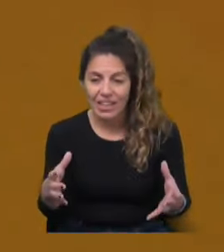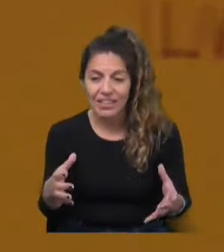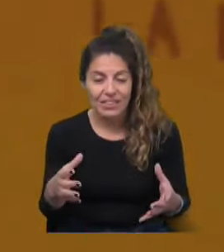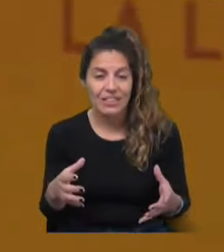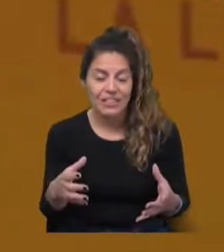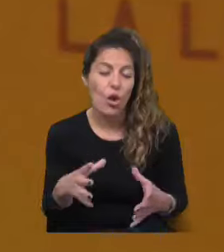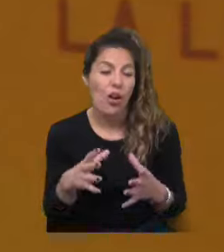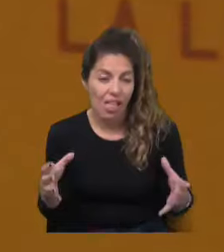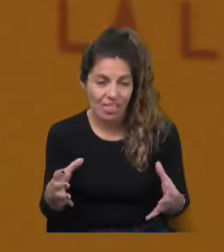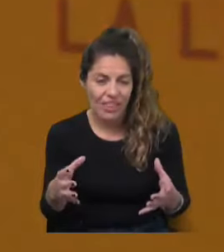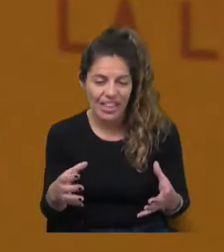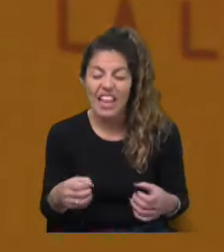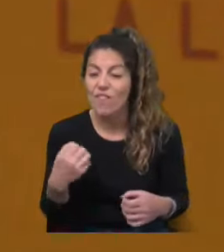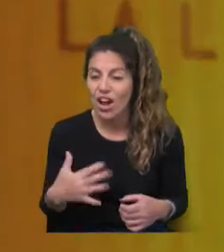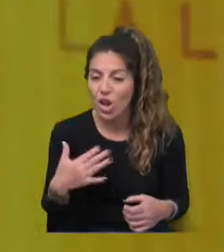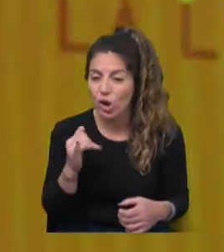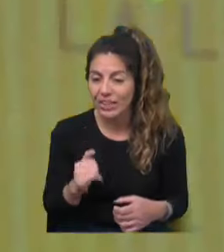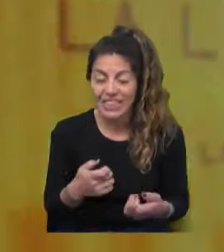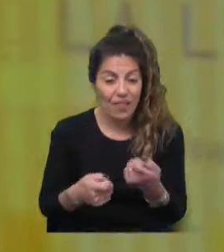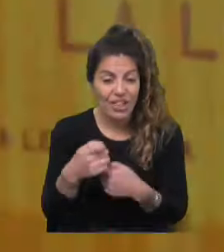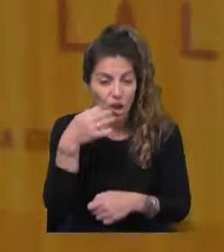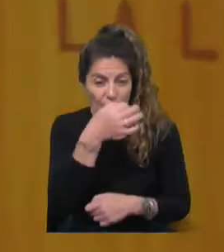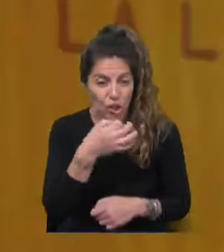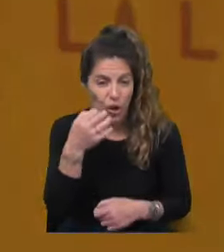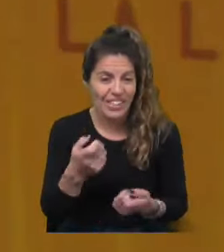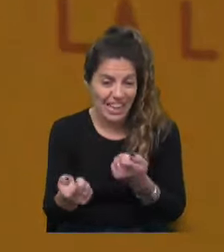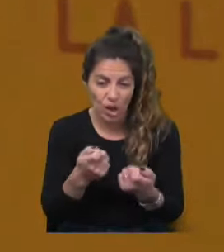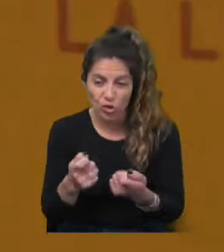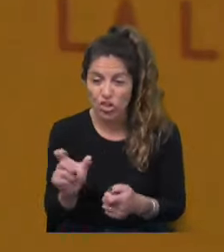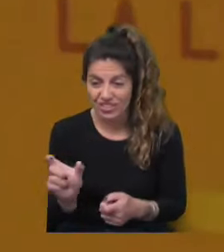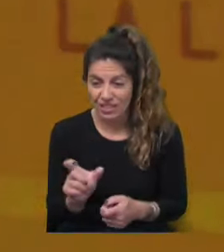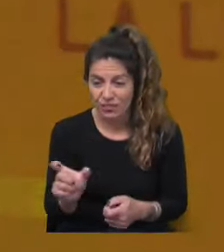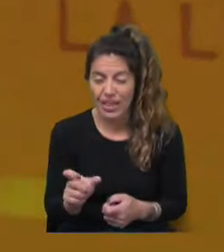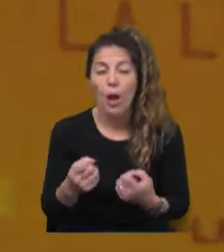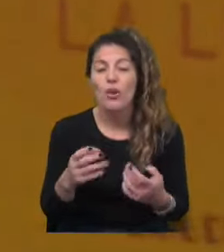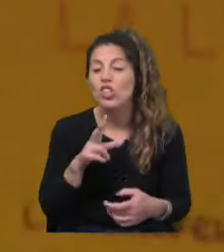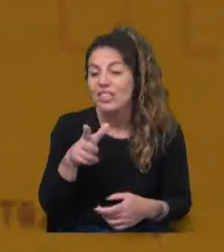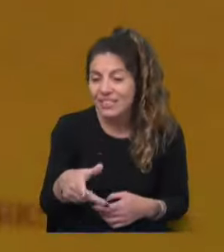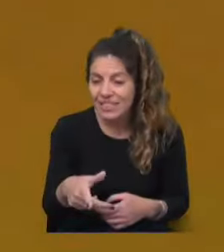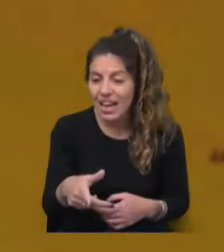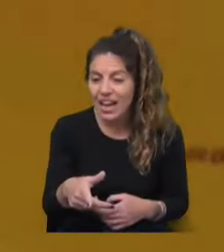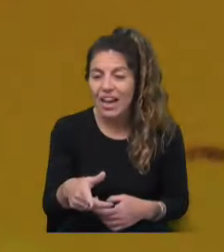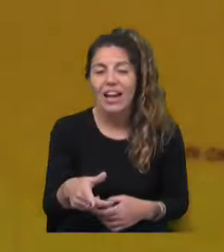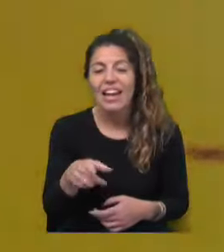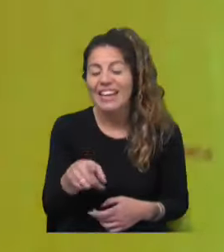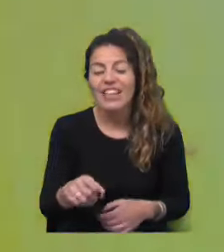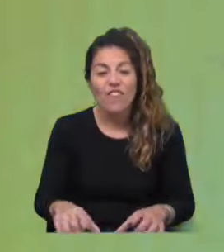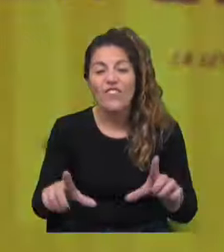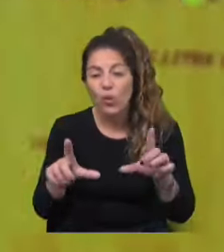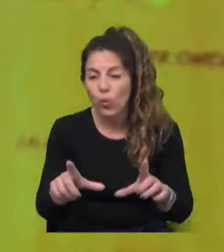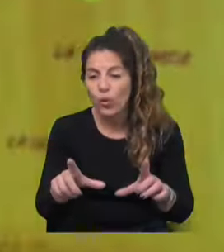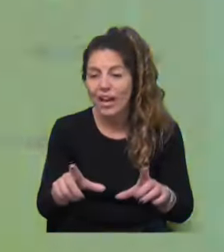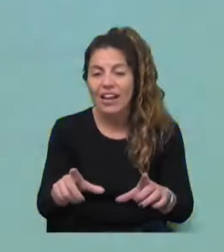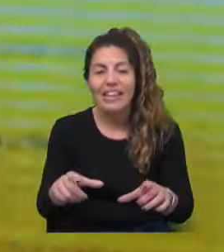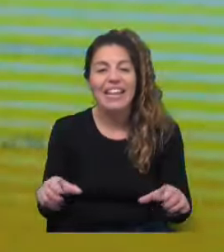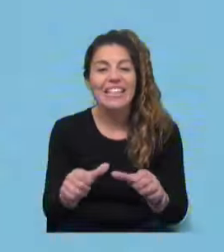o sea, del valor que tiene el narcotráfico, el negocio que significa. Sí. Por eso Luca decía, bueno, esta figura que era el que